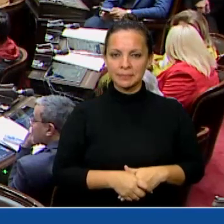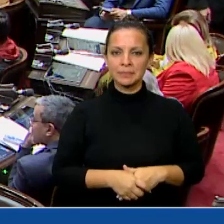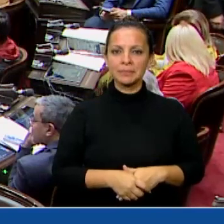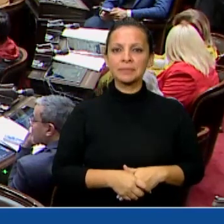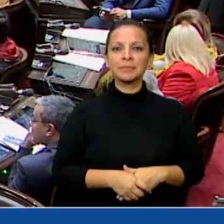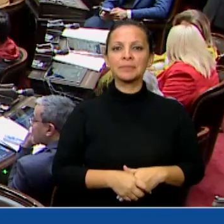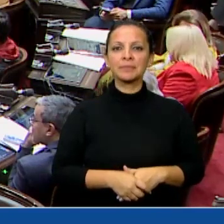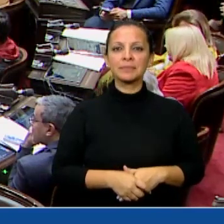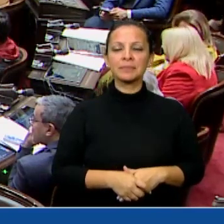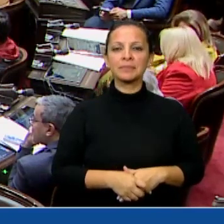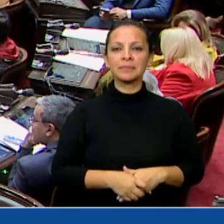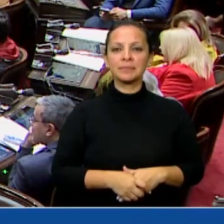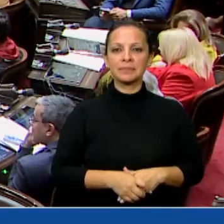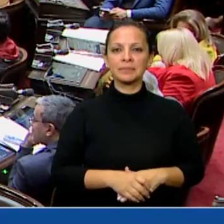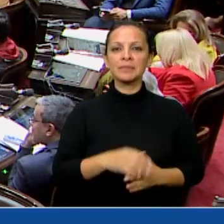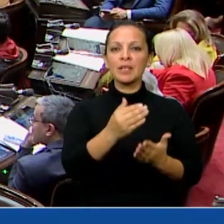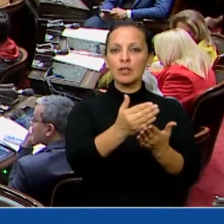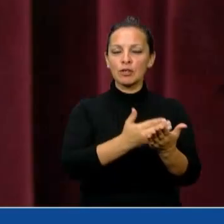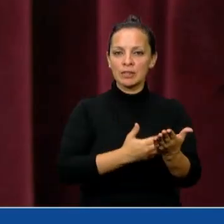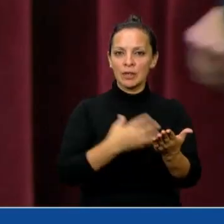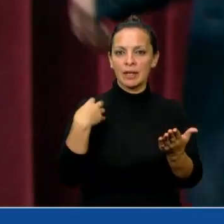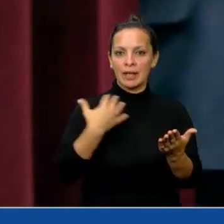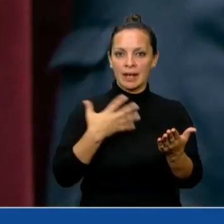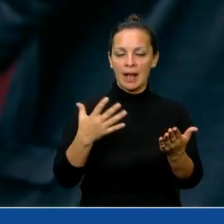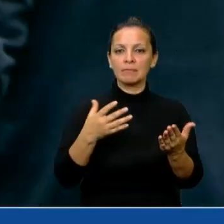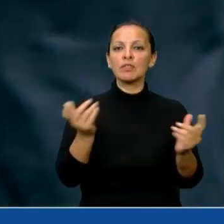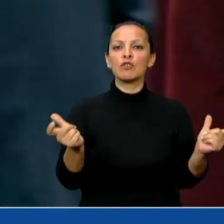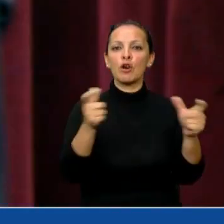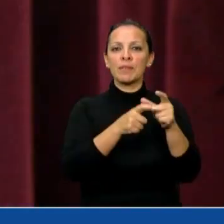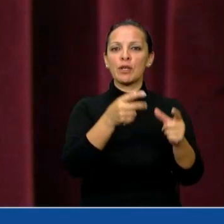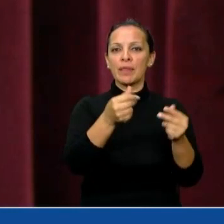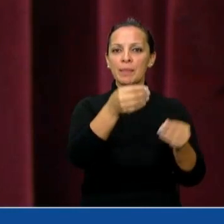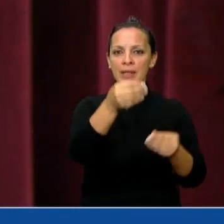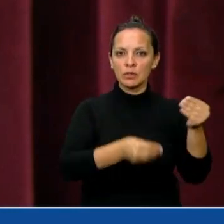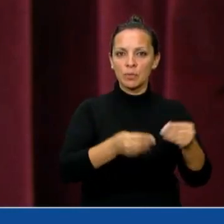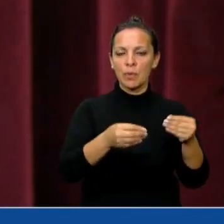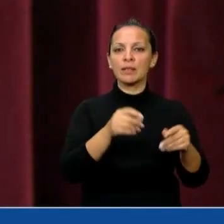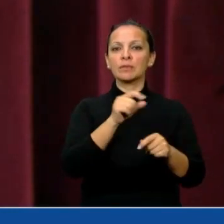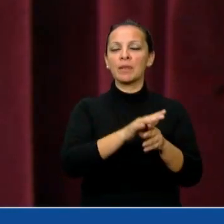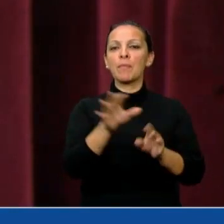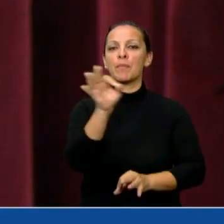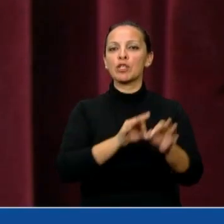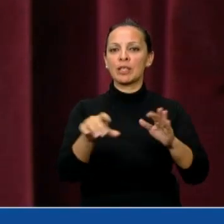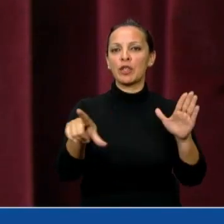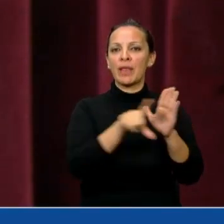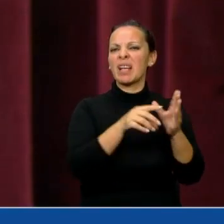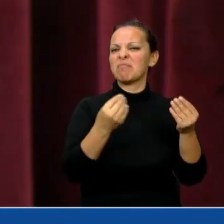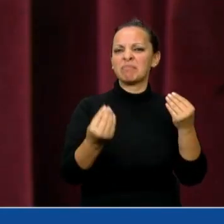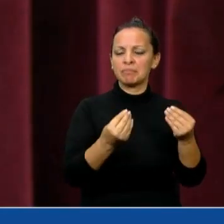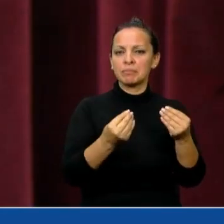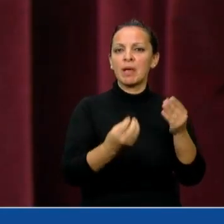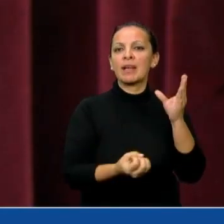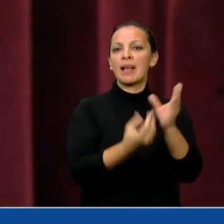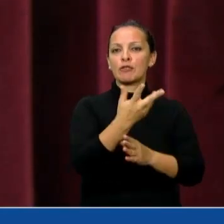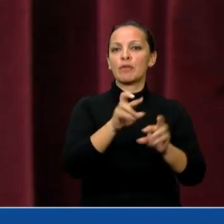En consideración en general, el dictamen de la Comisión de Presupuesto y Hacienda recaído en el proyecto de ley por el que se establece un